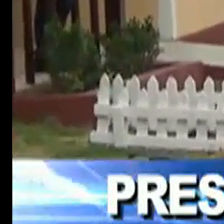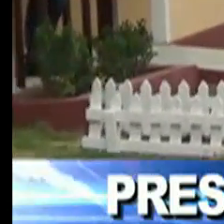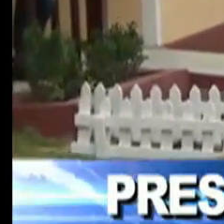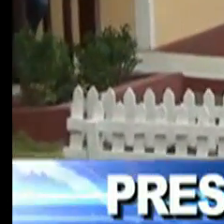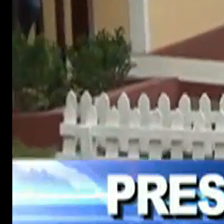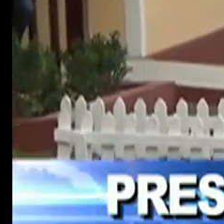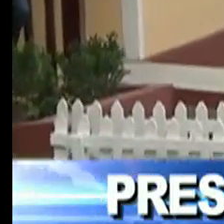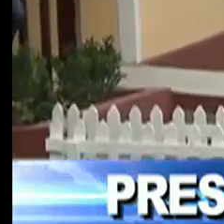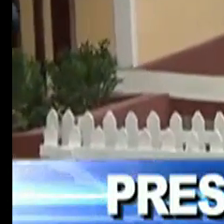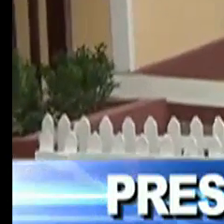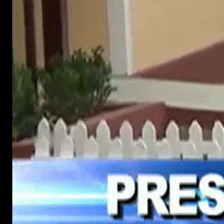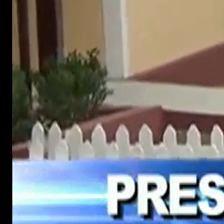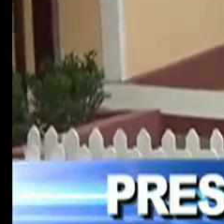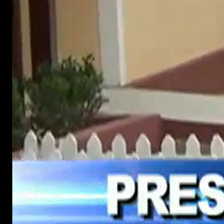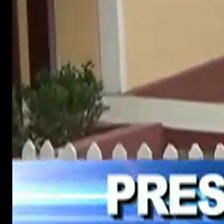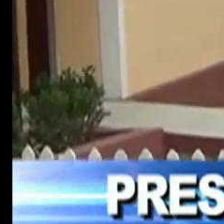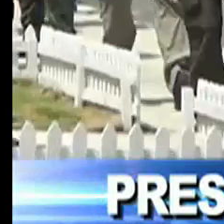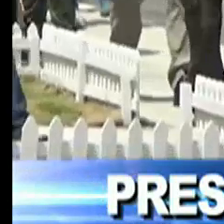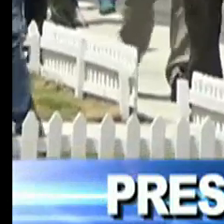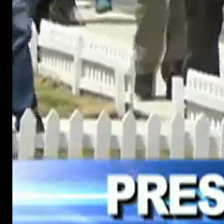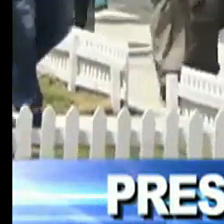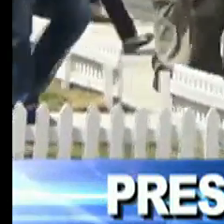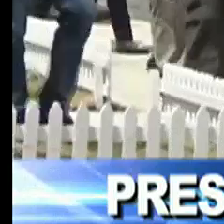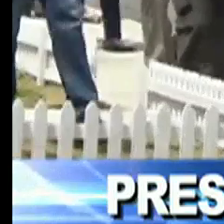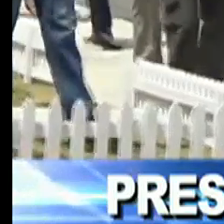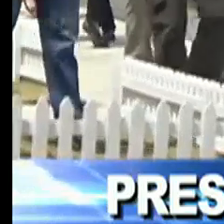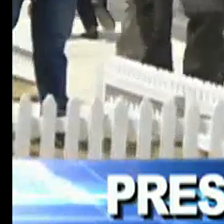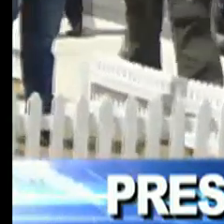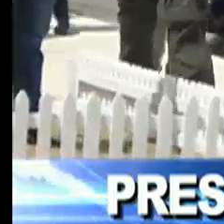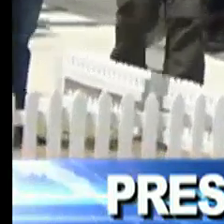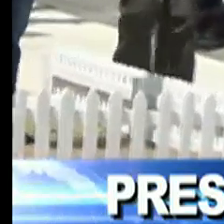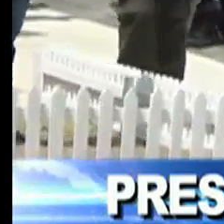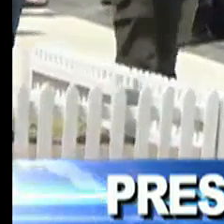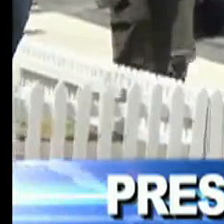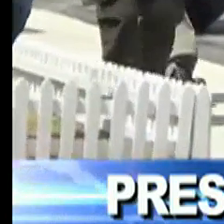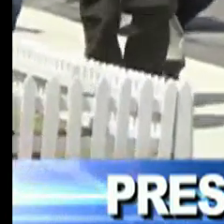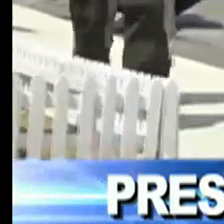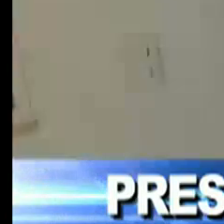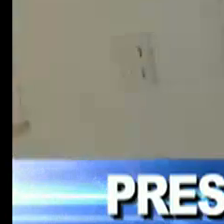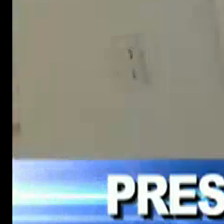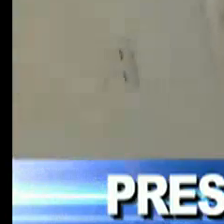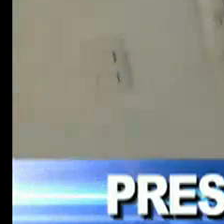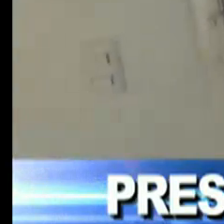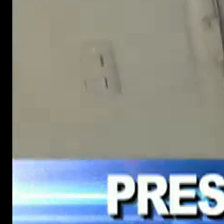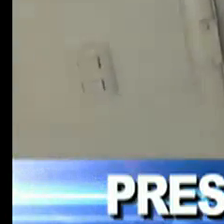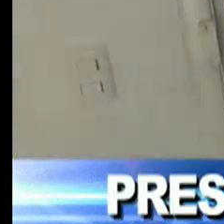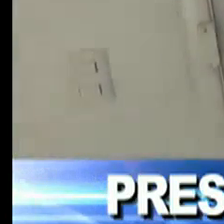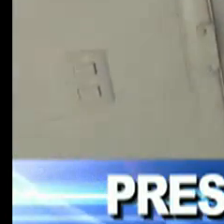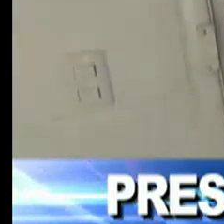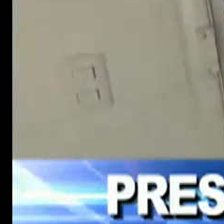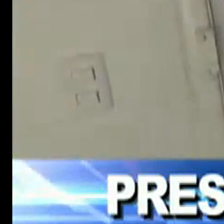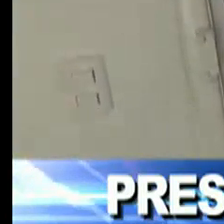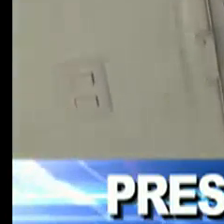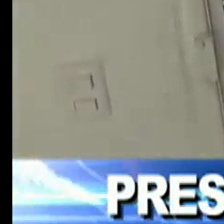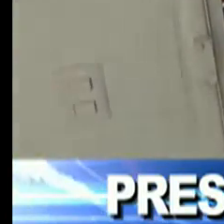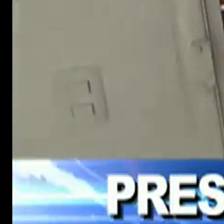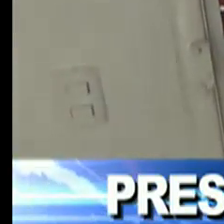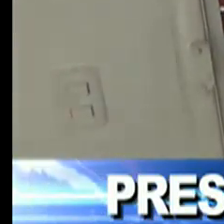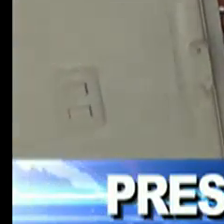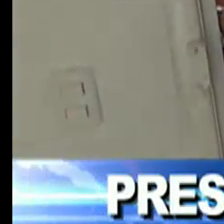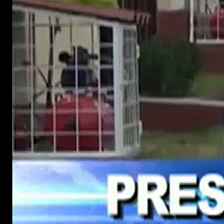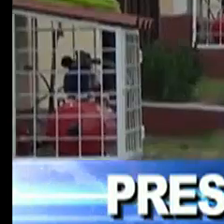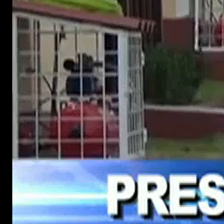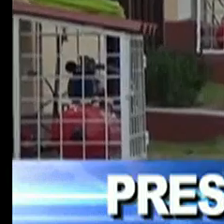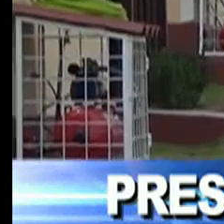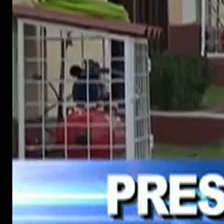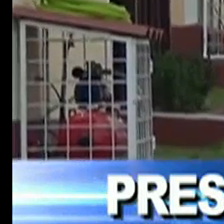Presidente Lenín Moreno entregó 20 casas para personas con discapacidad en Manabí. Son damnificadas